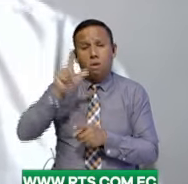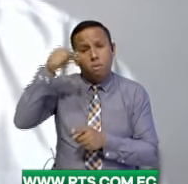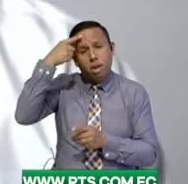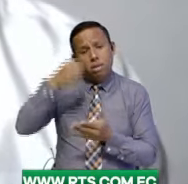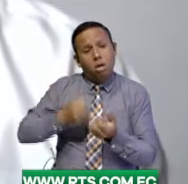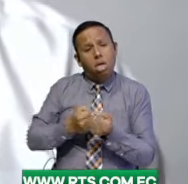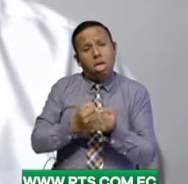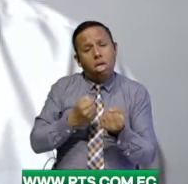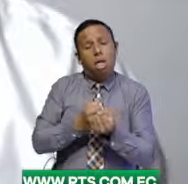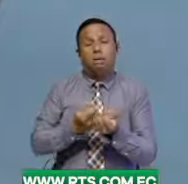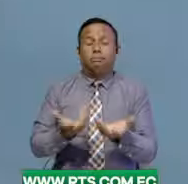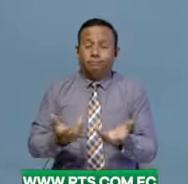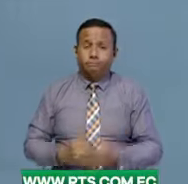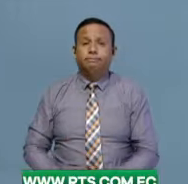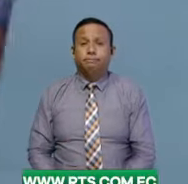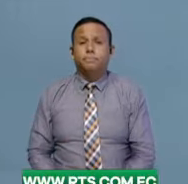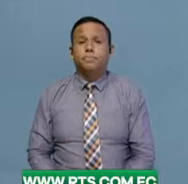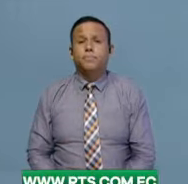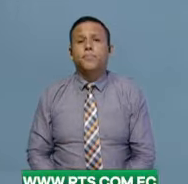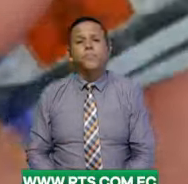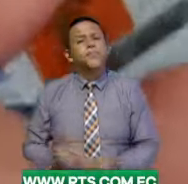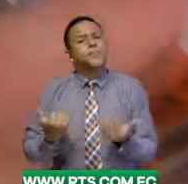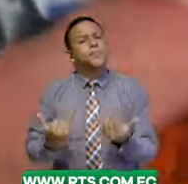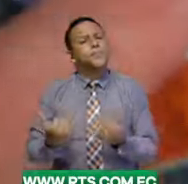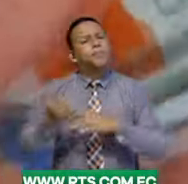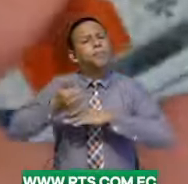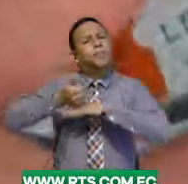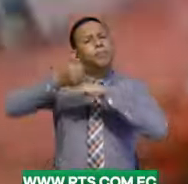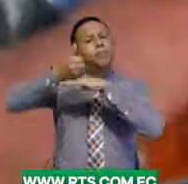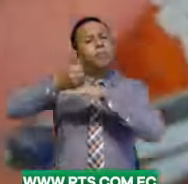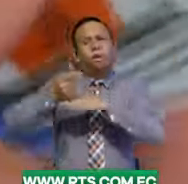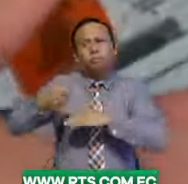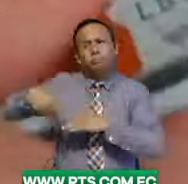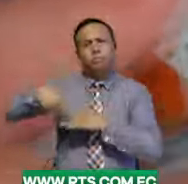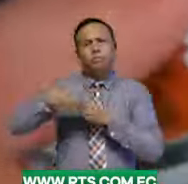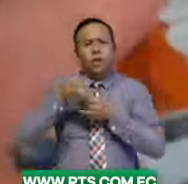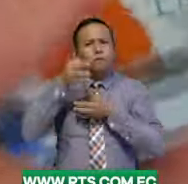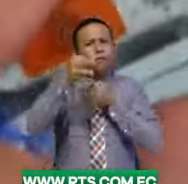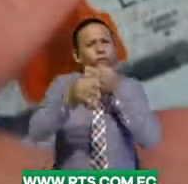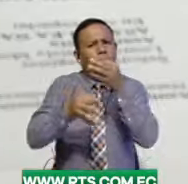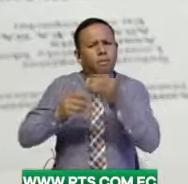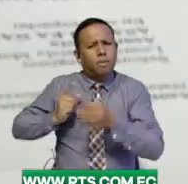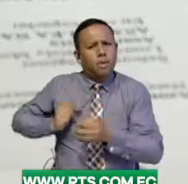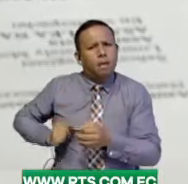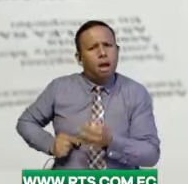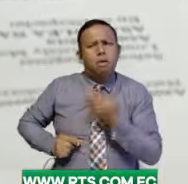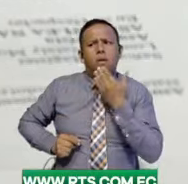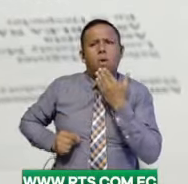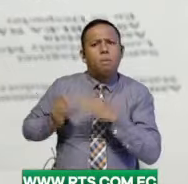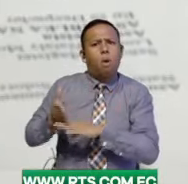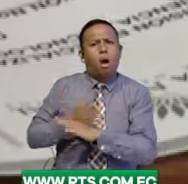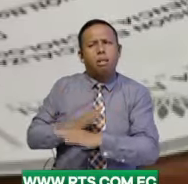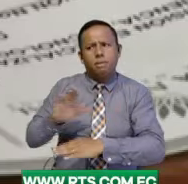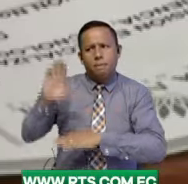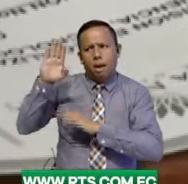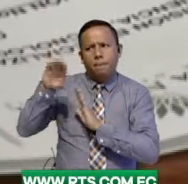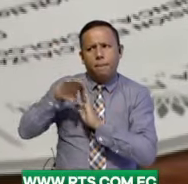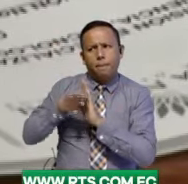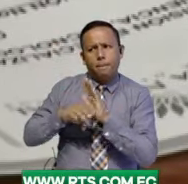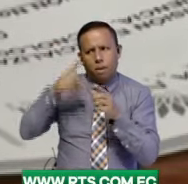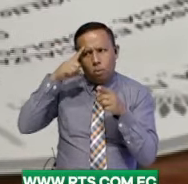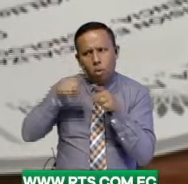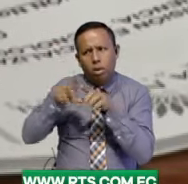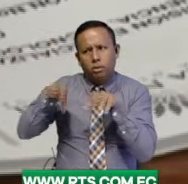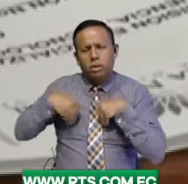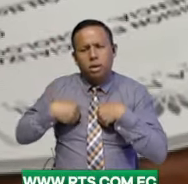los préstamos. Hasta el momento, las autoridades no han revelado detalles sobre los compromisos y medidas específicas acordadas